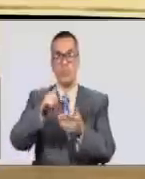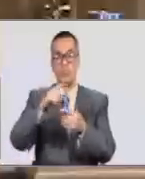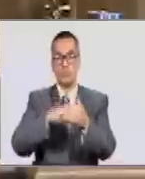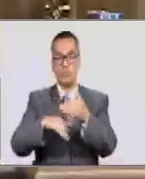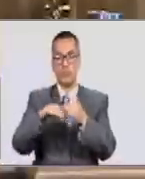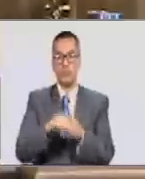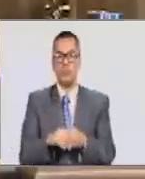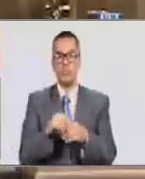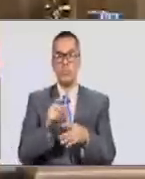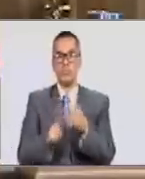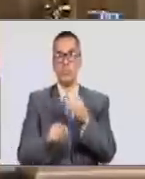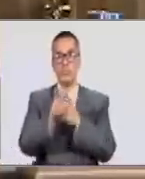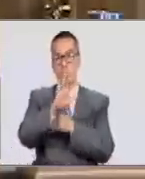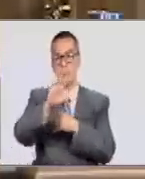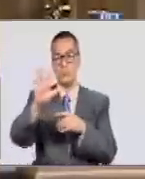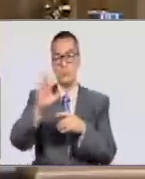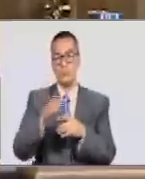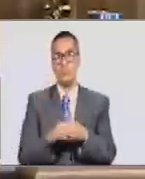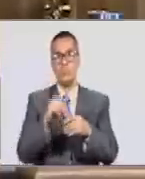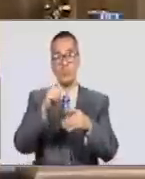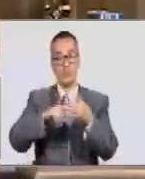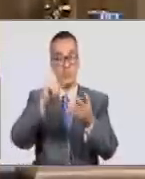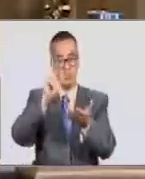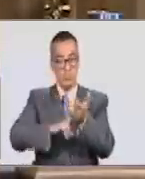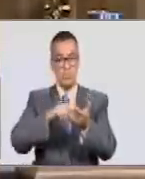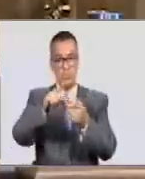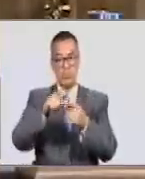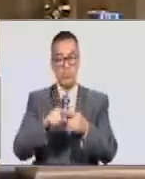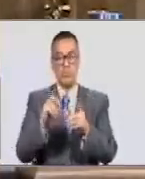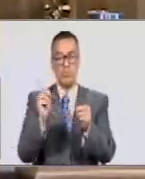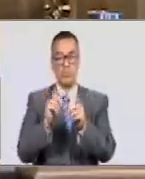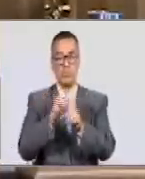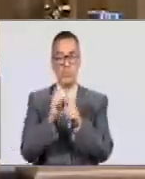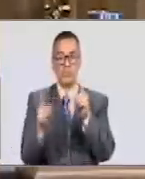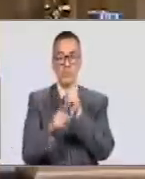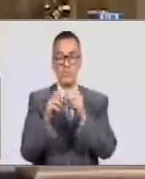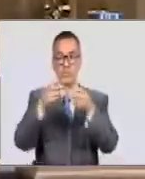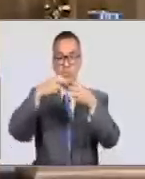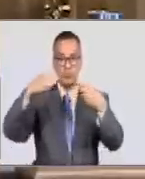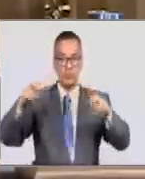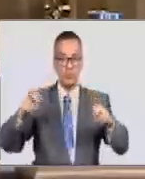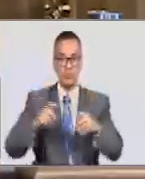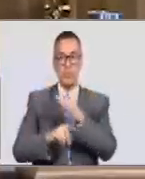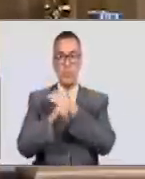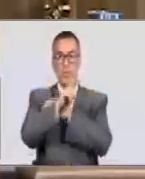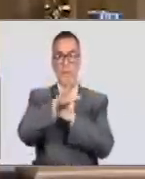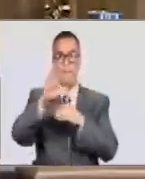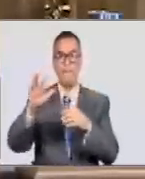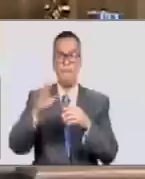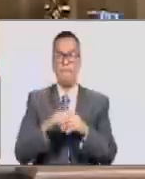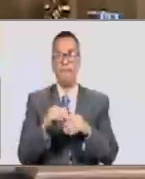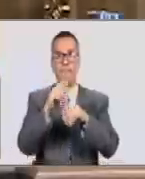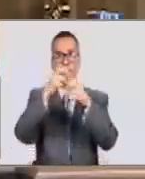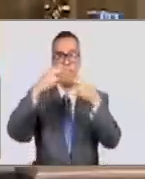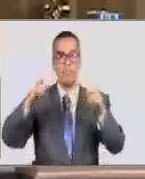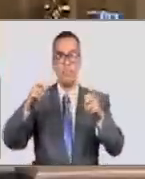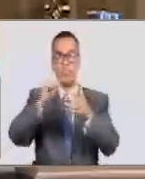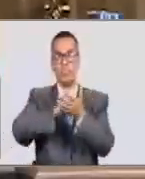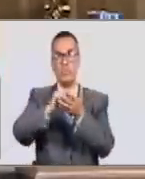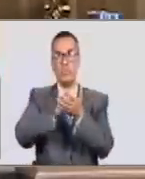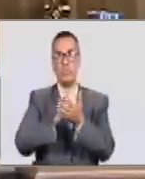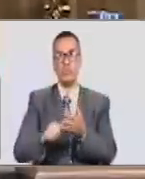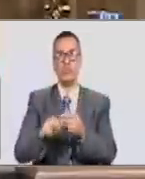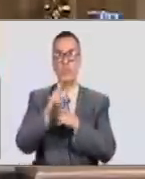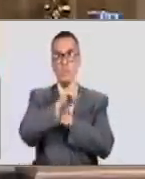Siguiente. 55º, se propone aprobar sin modificación el epígrafe del artículo 25, que pasa a ser el epígrafe